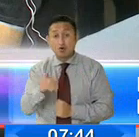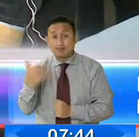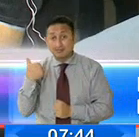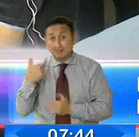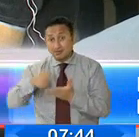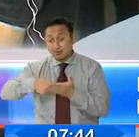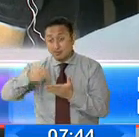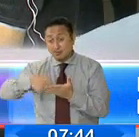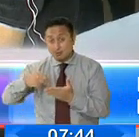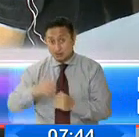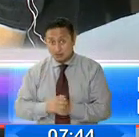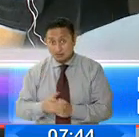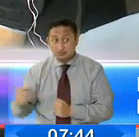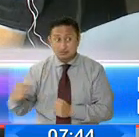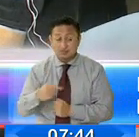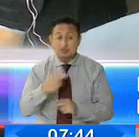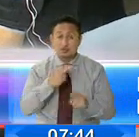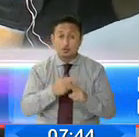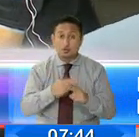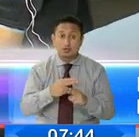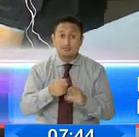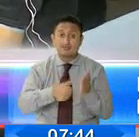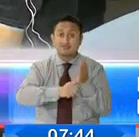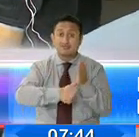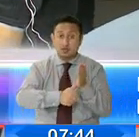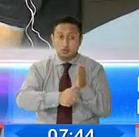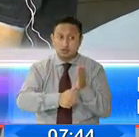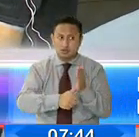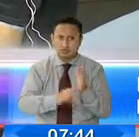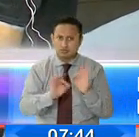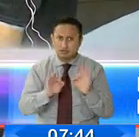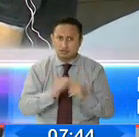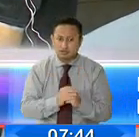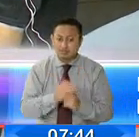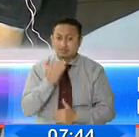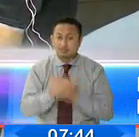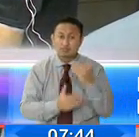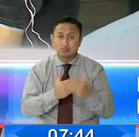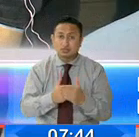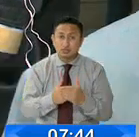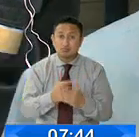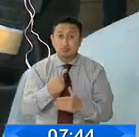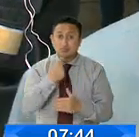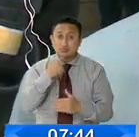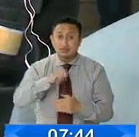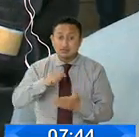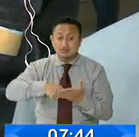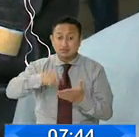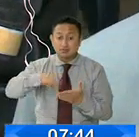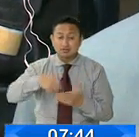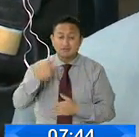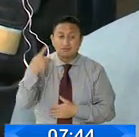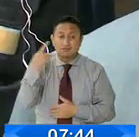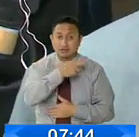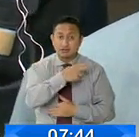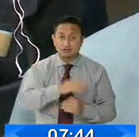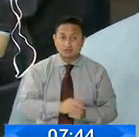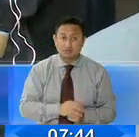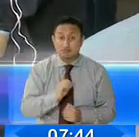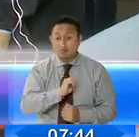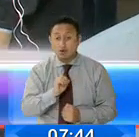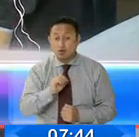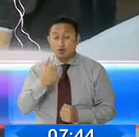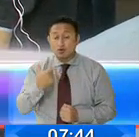no correspondían al nombre, a la cédula, y consecuentemente quiere decir que son firmas falsificadas o